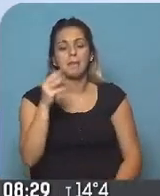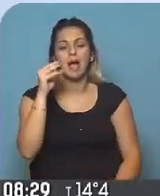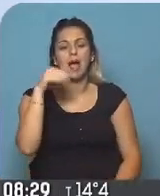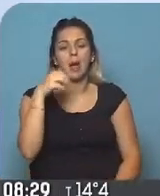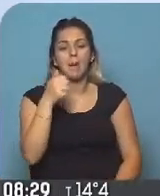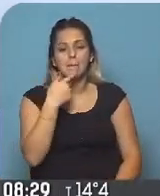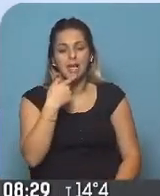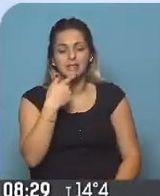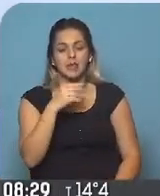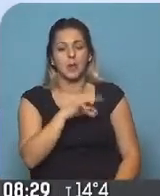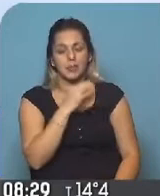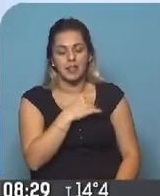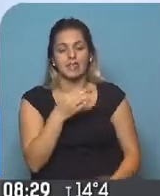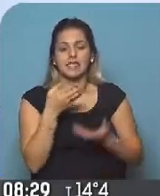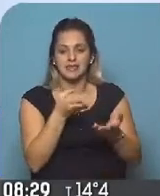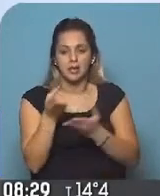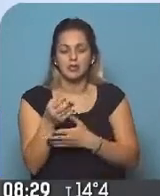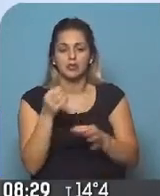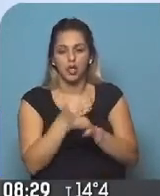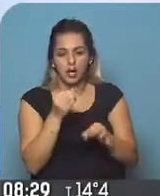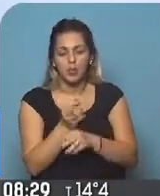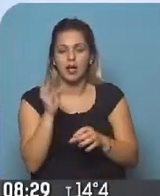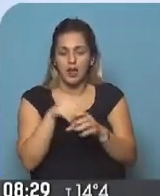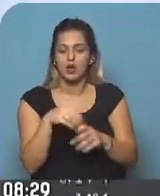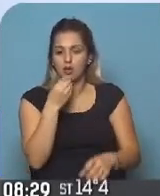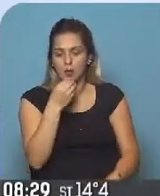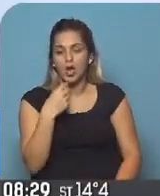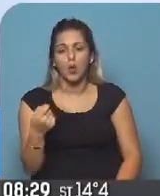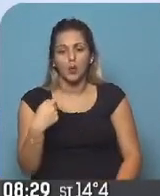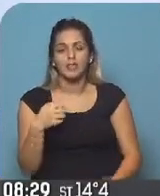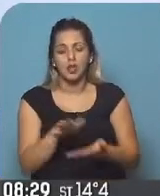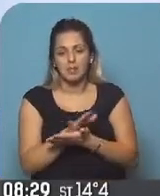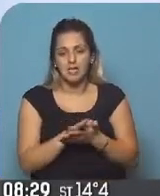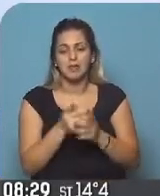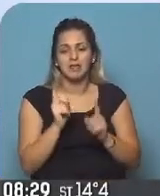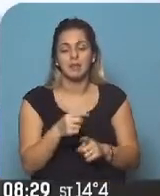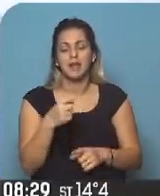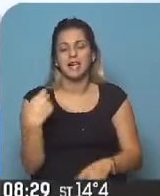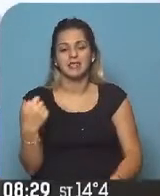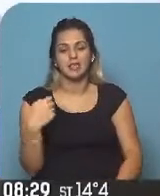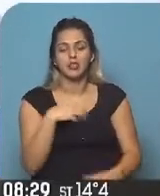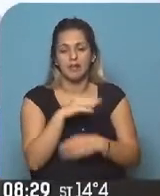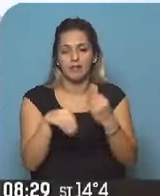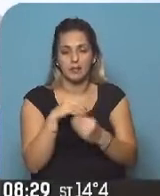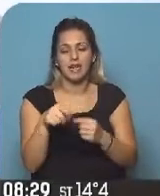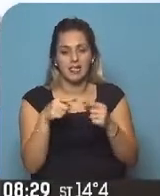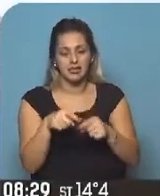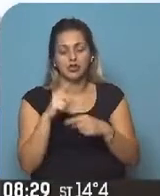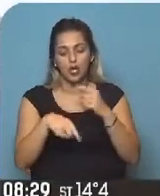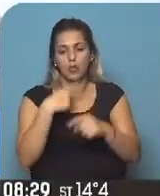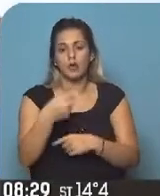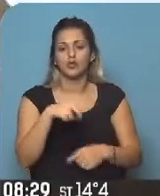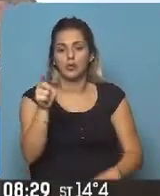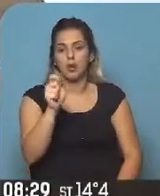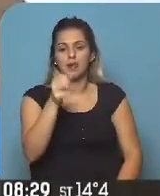servicio alimentario escolar, la jubilación mínima y las asignaciones familiares. Esto es a partir del próximo mes